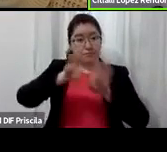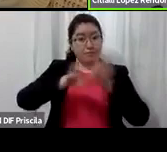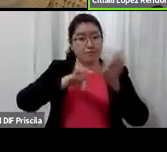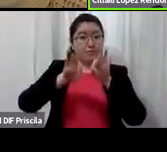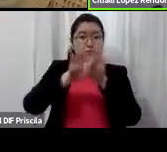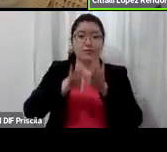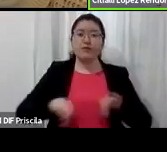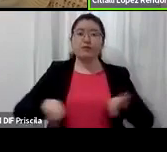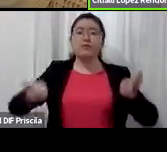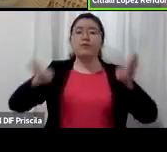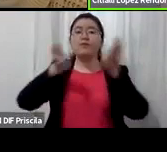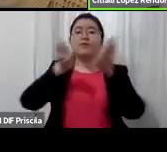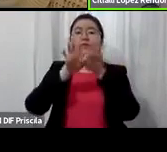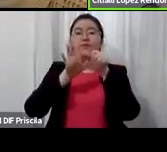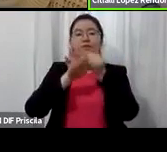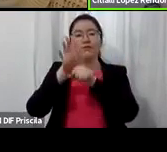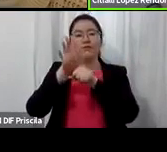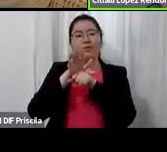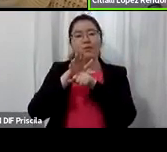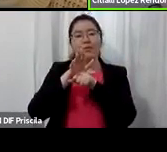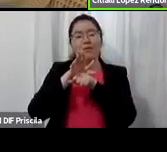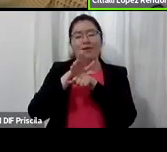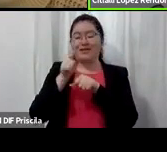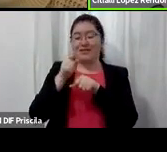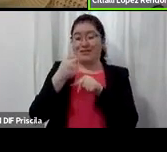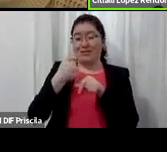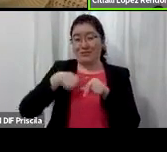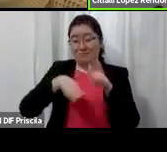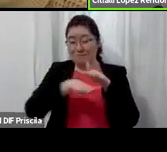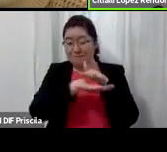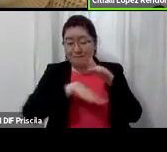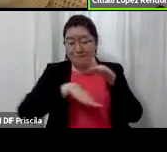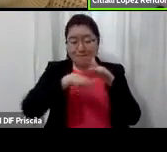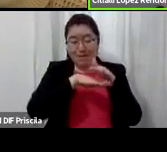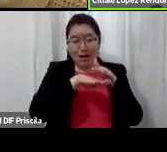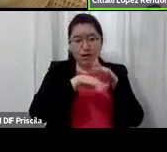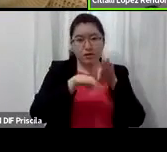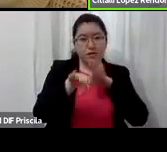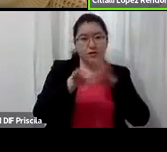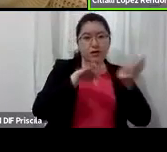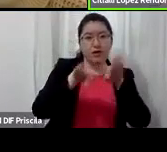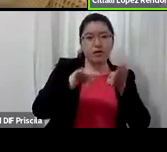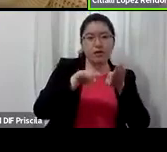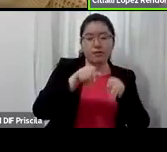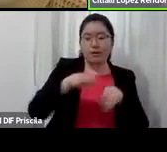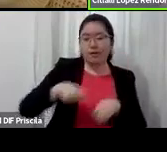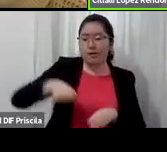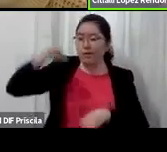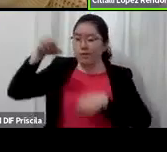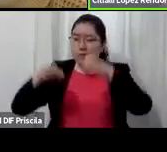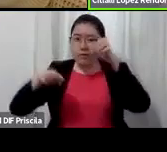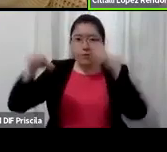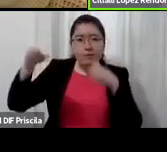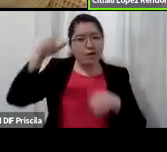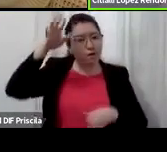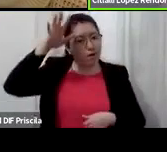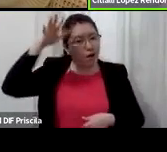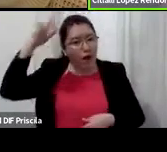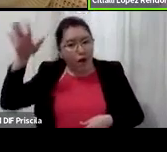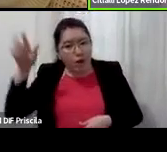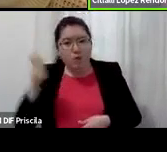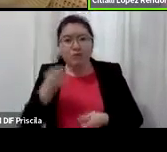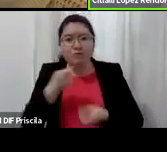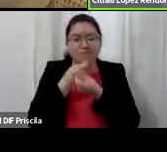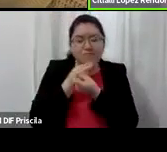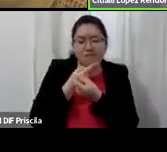la cuestión intergeneracional, nos parece súper enriquecedor y que contribuye un montón a esta